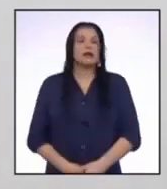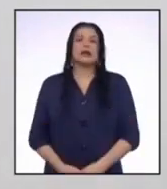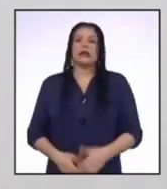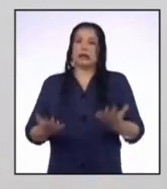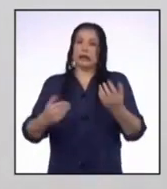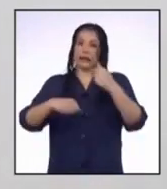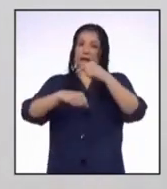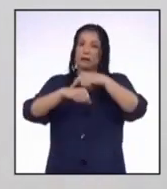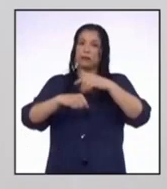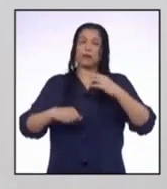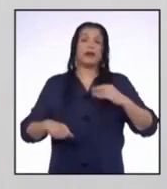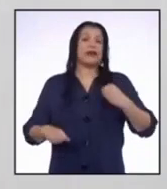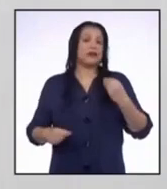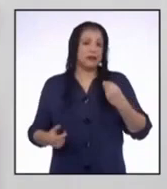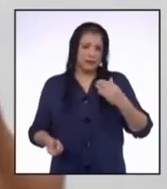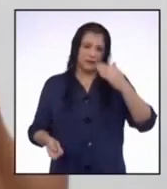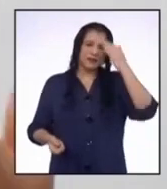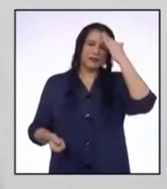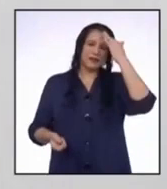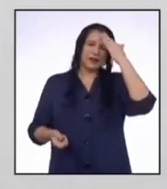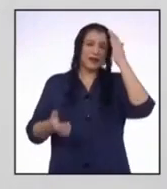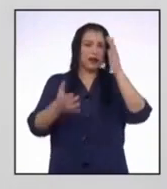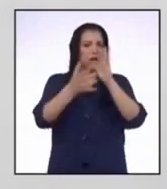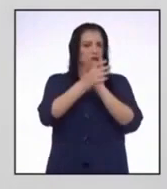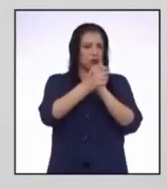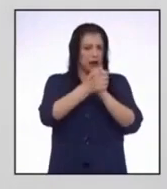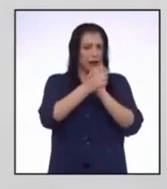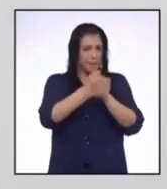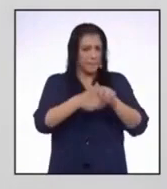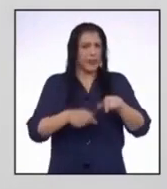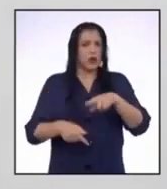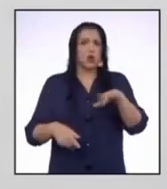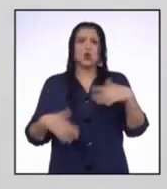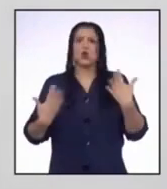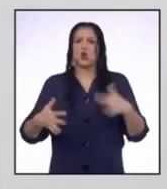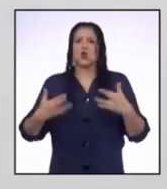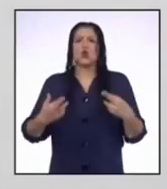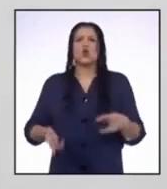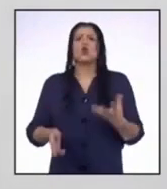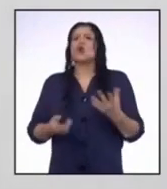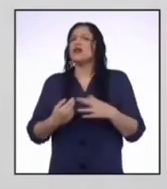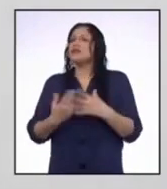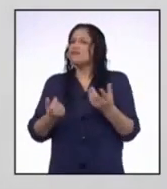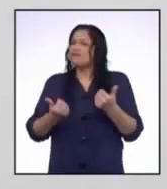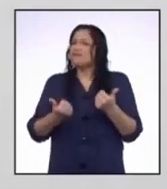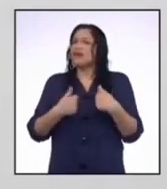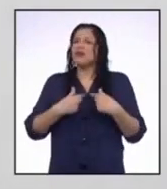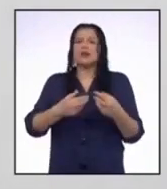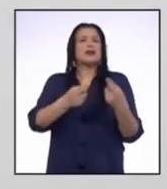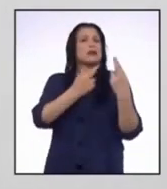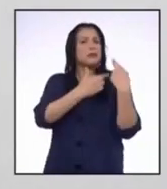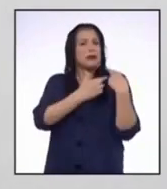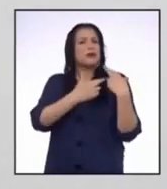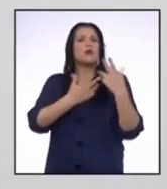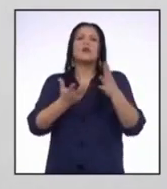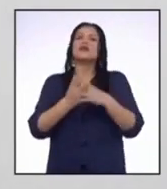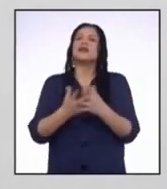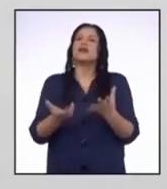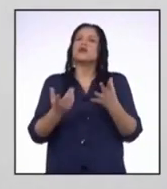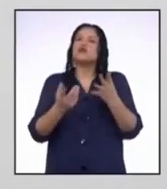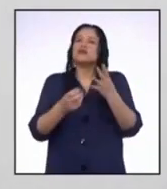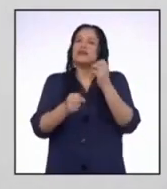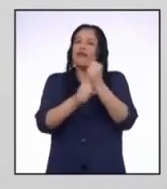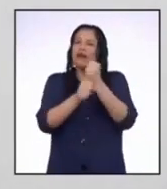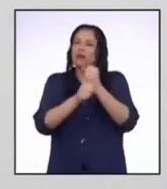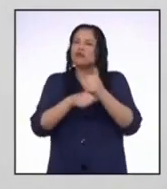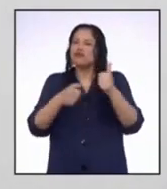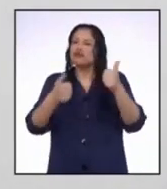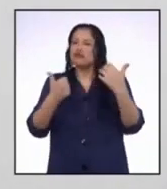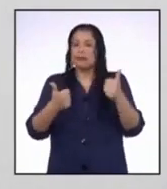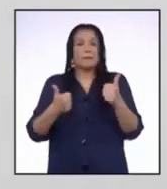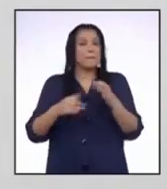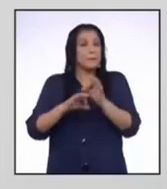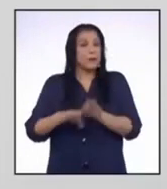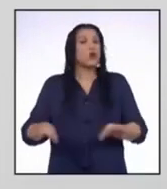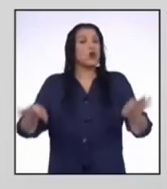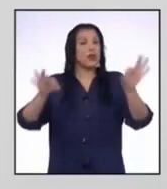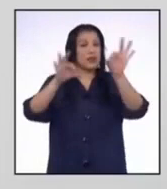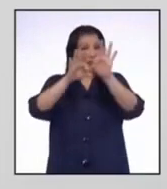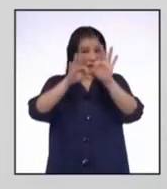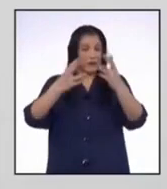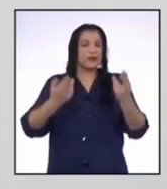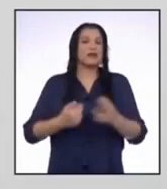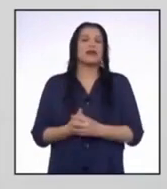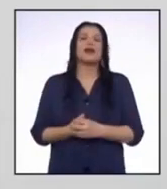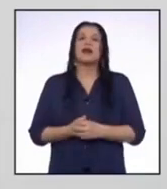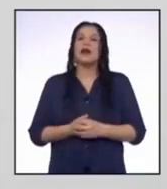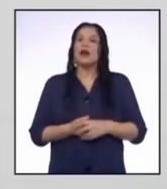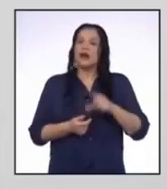la adolescencia se sabe que los amigos cumplen un rol importante en la vida de nosotros los seres humanos. Es por